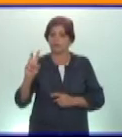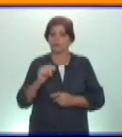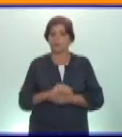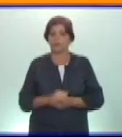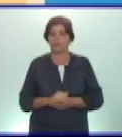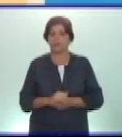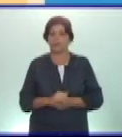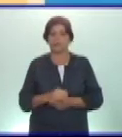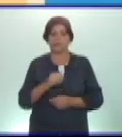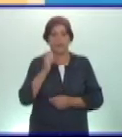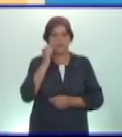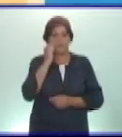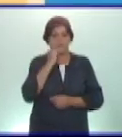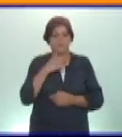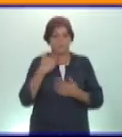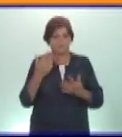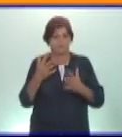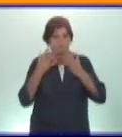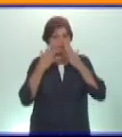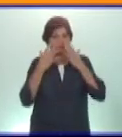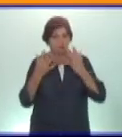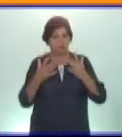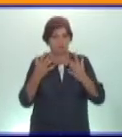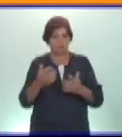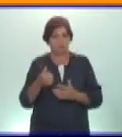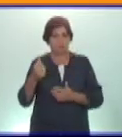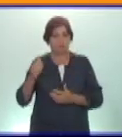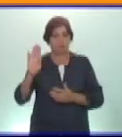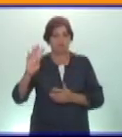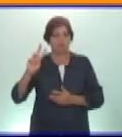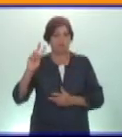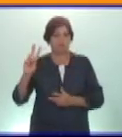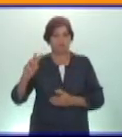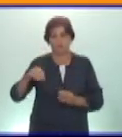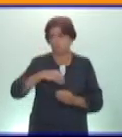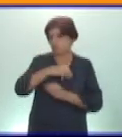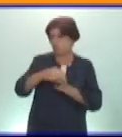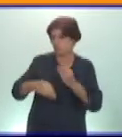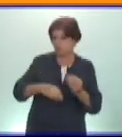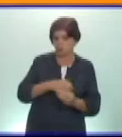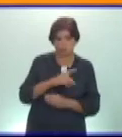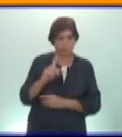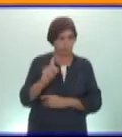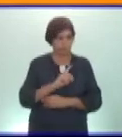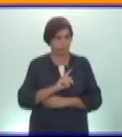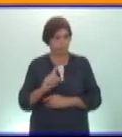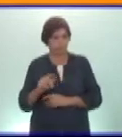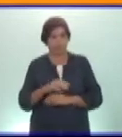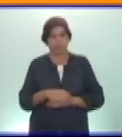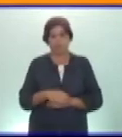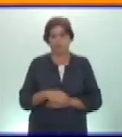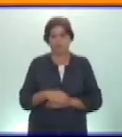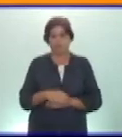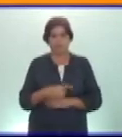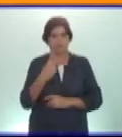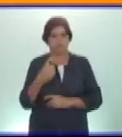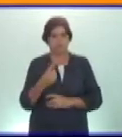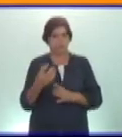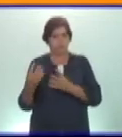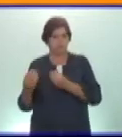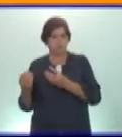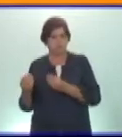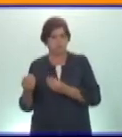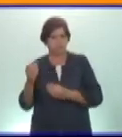Y algo más que es muy importante, el adverbio no cambia, es decir, no hay cambios de singular o plural, femenino o